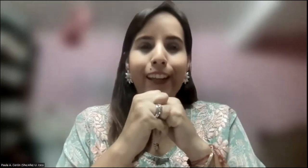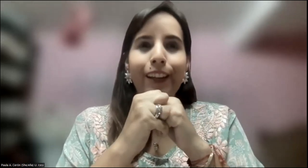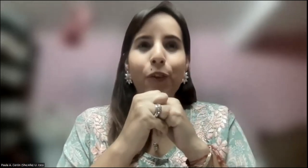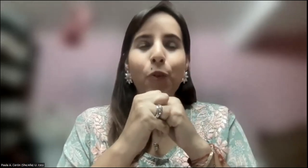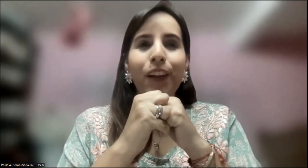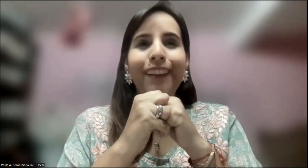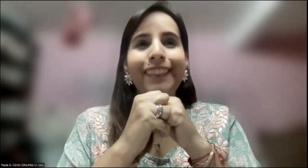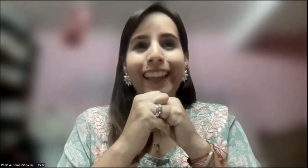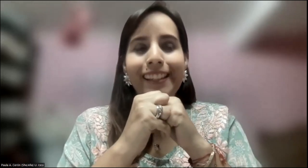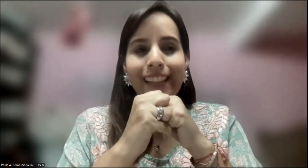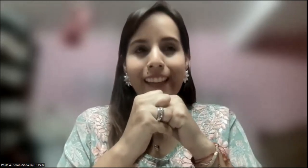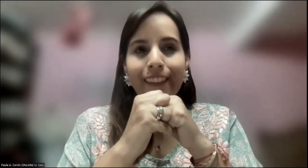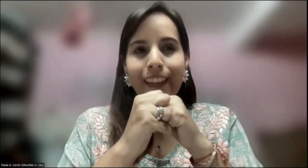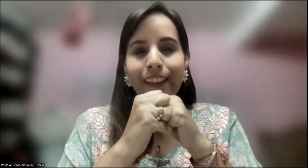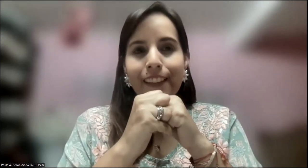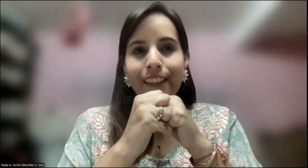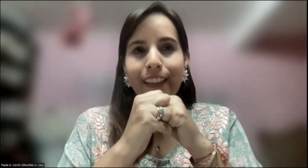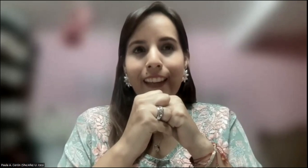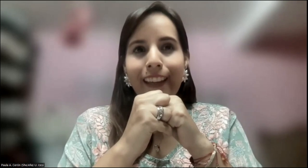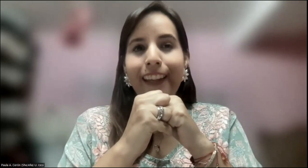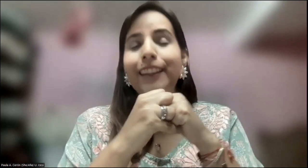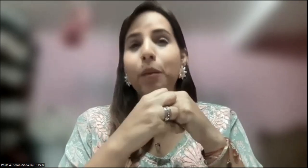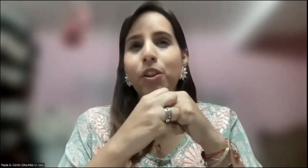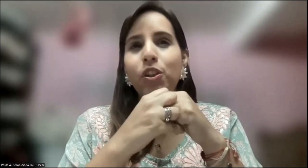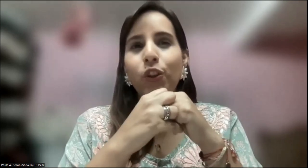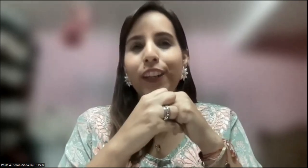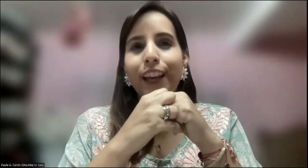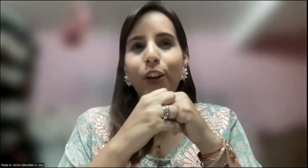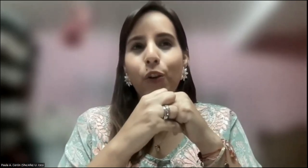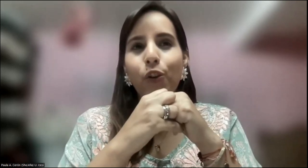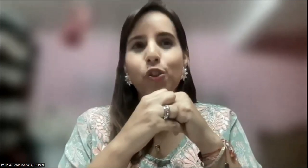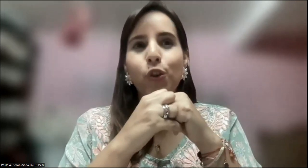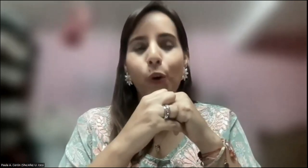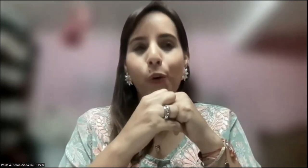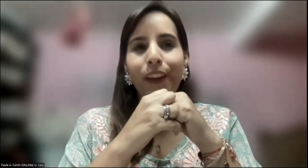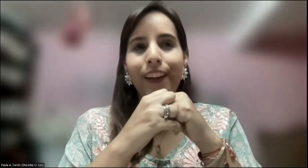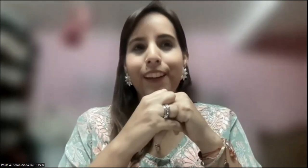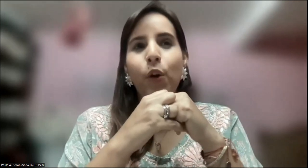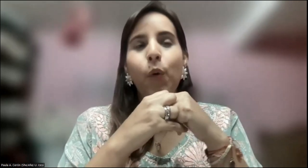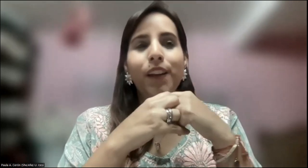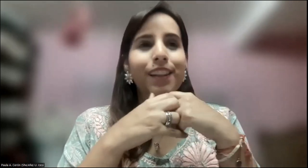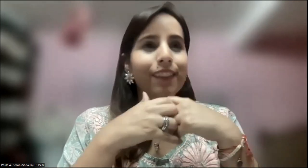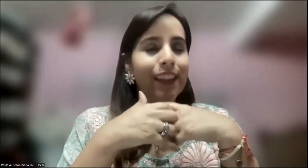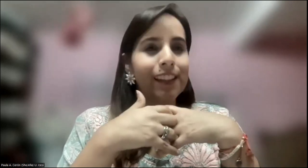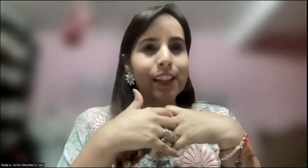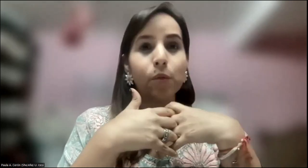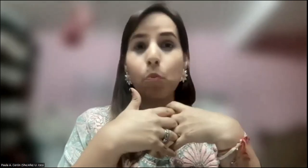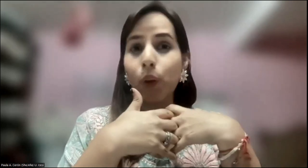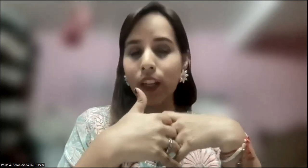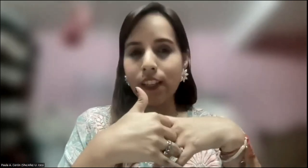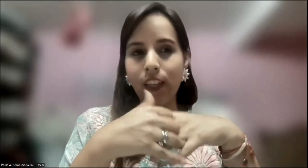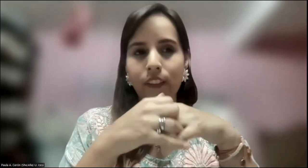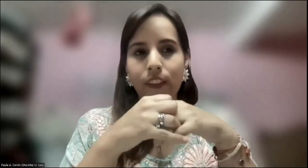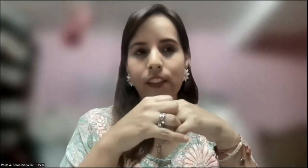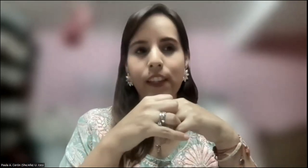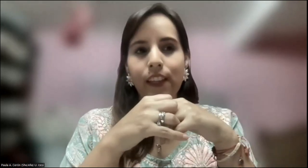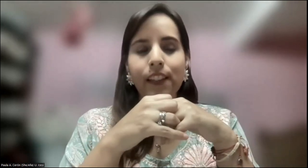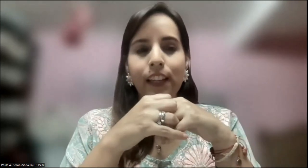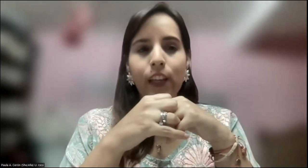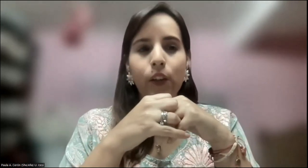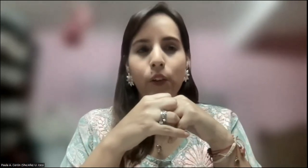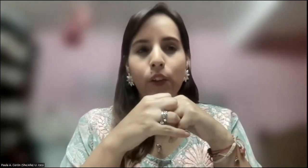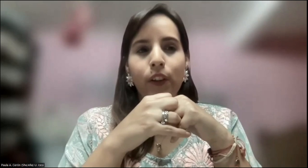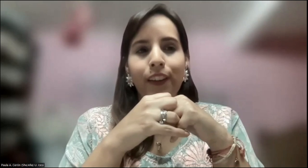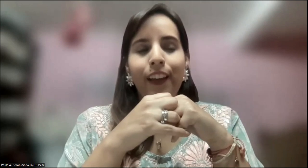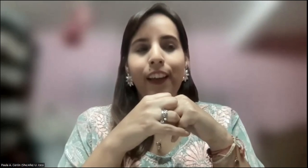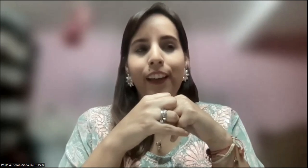tener una interesantes intervención y diálogo sobre unas sentencias muy recientes que han